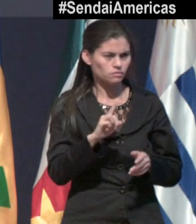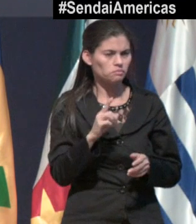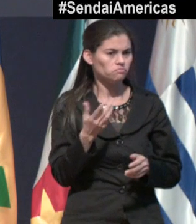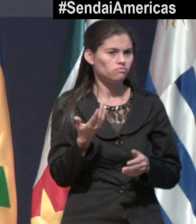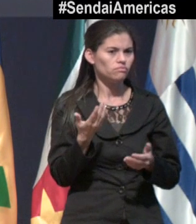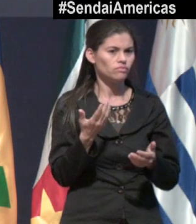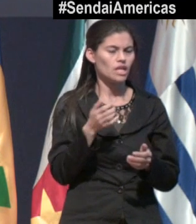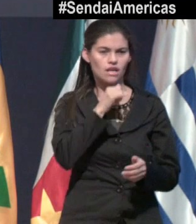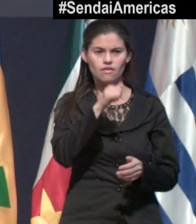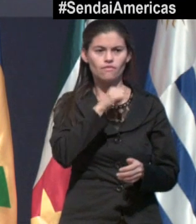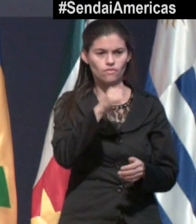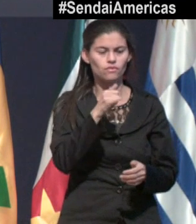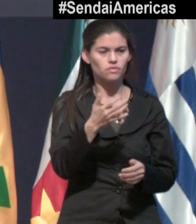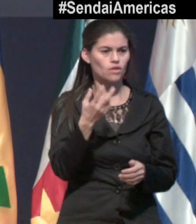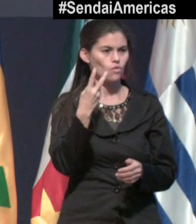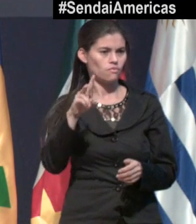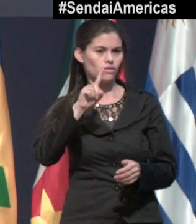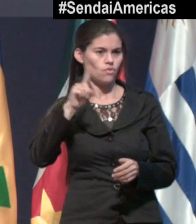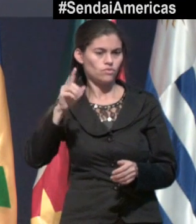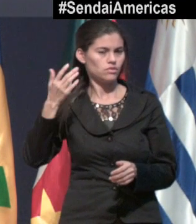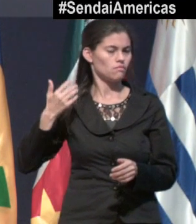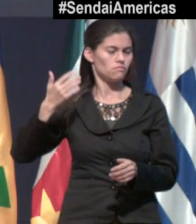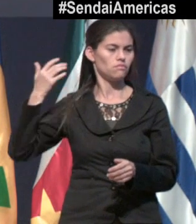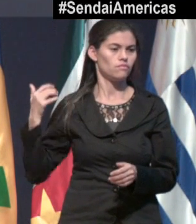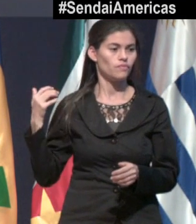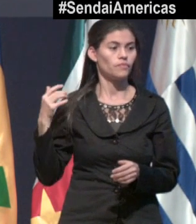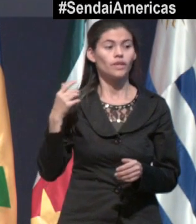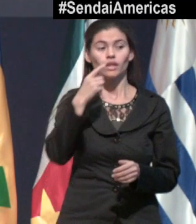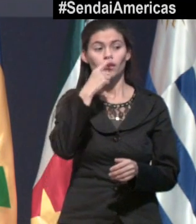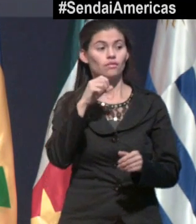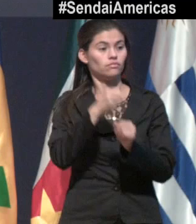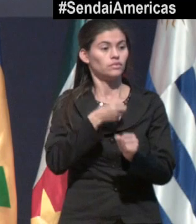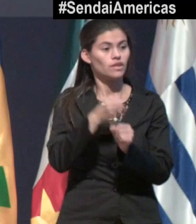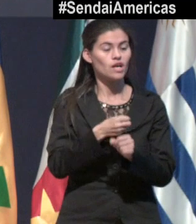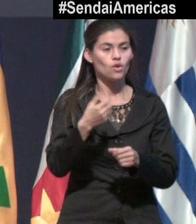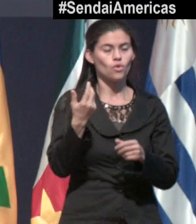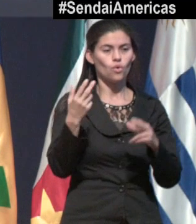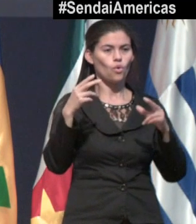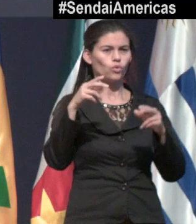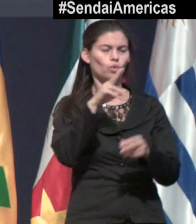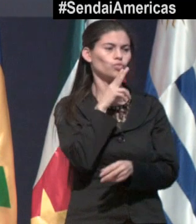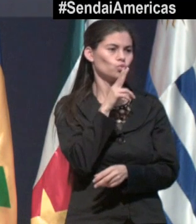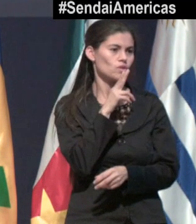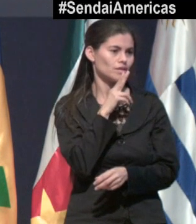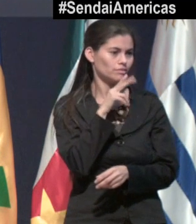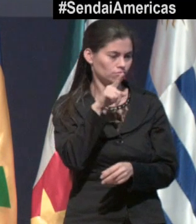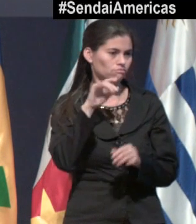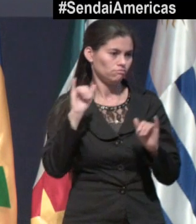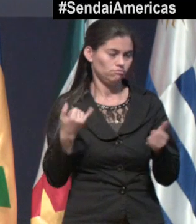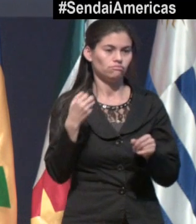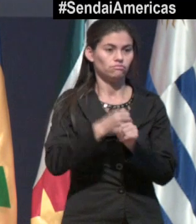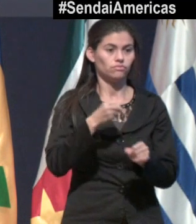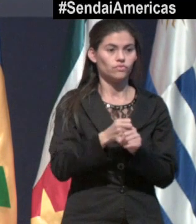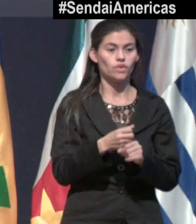eso es del informe del 2011, que trabajamos sobre Honduras, en que se estimó